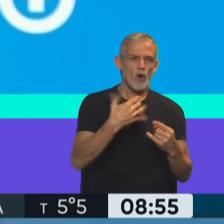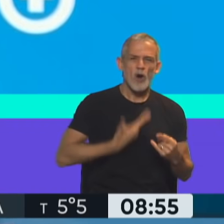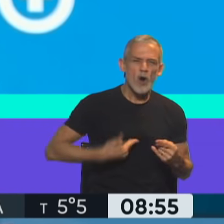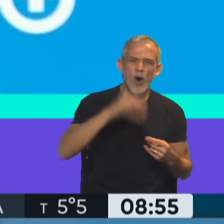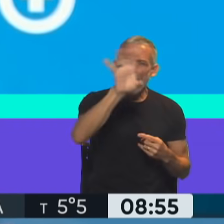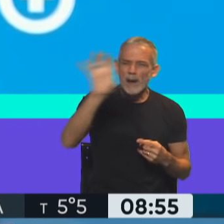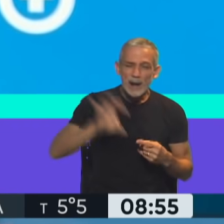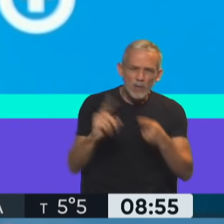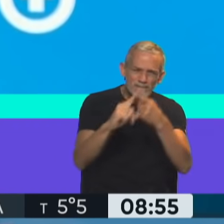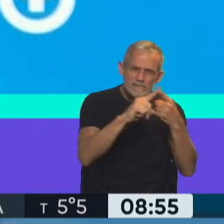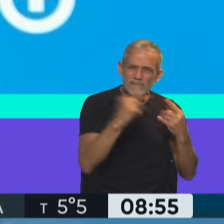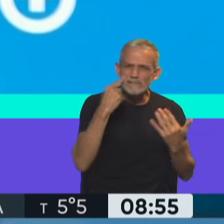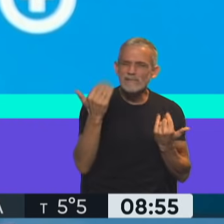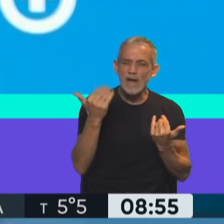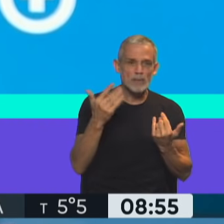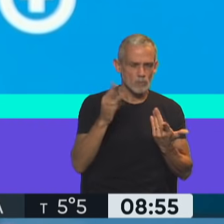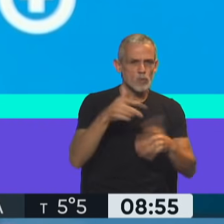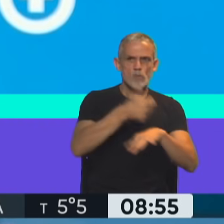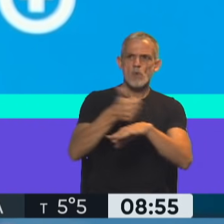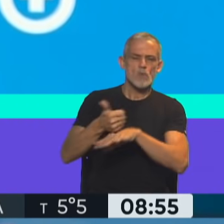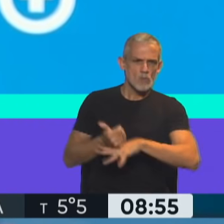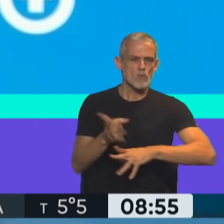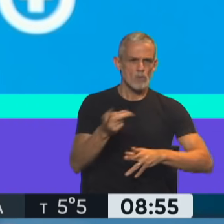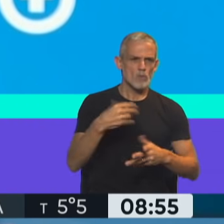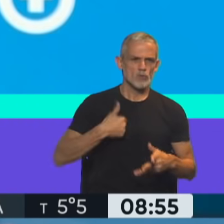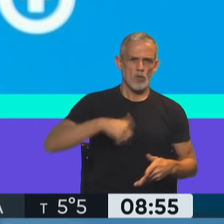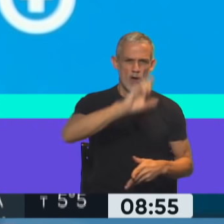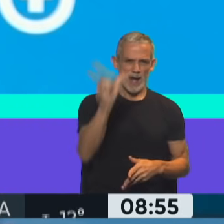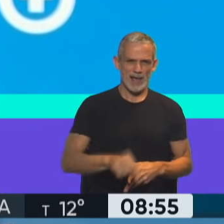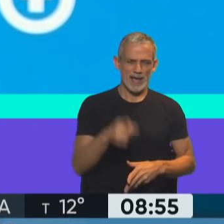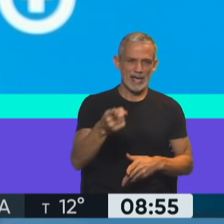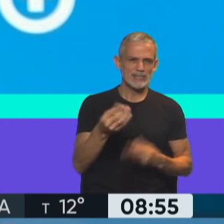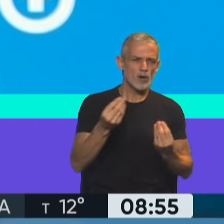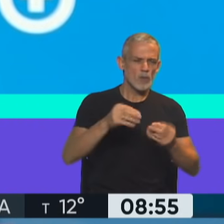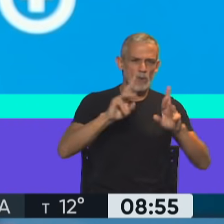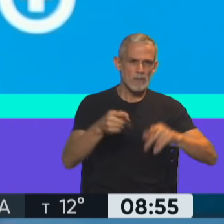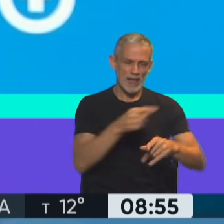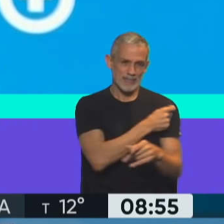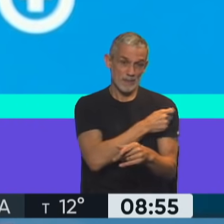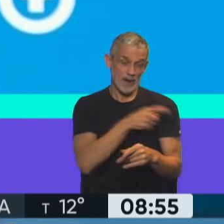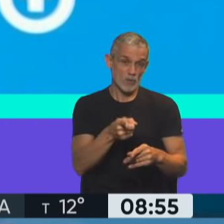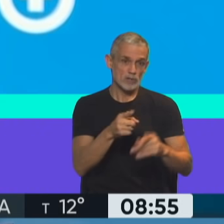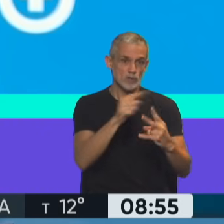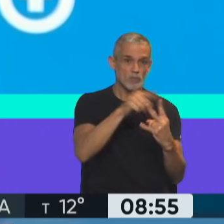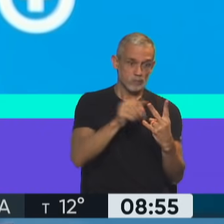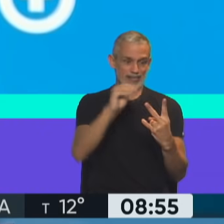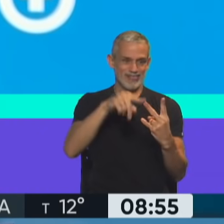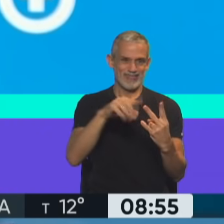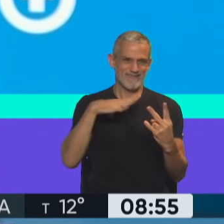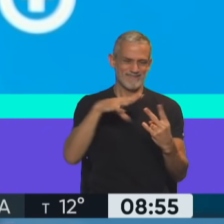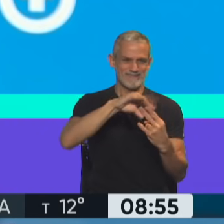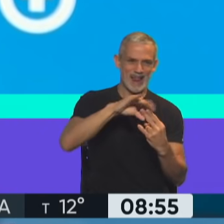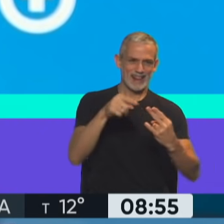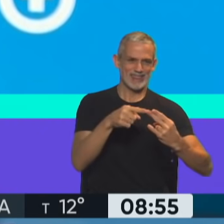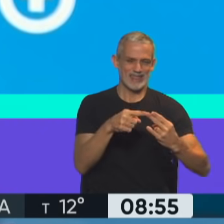gobernadores para redoblar la presencia en el territorio de los esquemas de vacunación, completar los